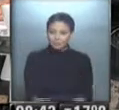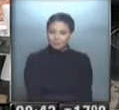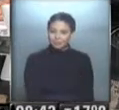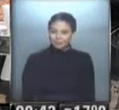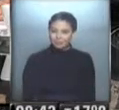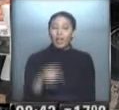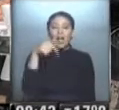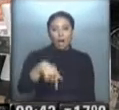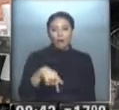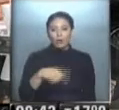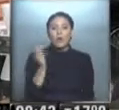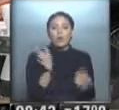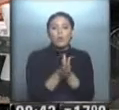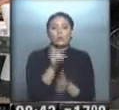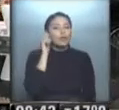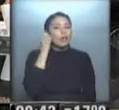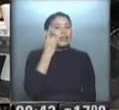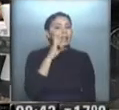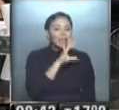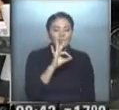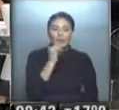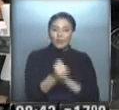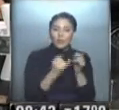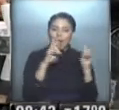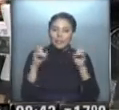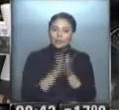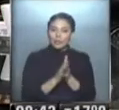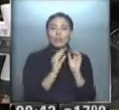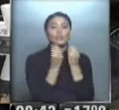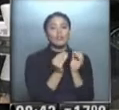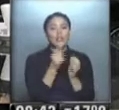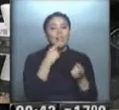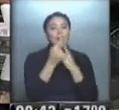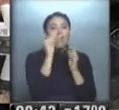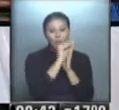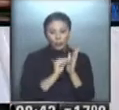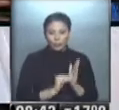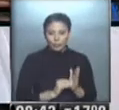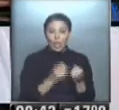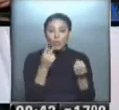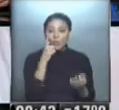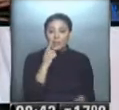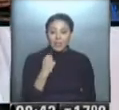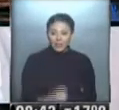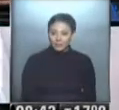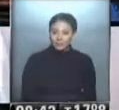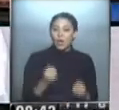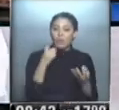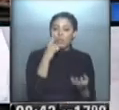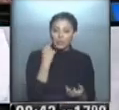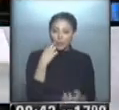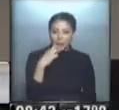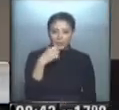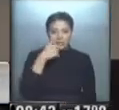bueno vamos a sumar a guido fischer esta mañana para seguir hablando de este tema de los resultados de esta encuesta de unicef y quito buen día en dia patricia